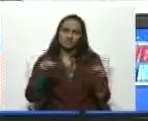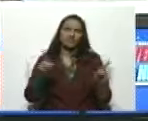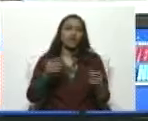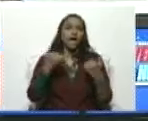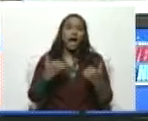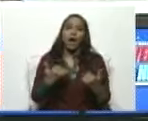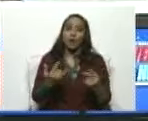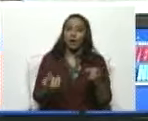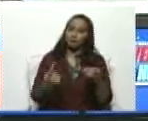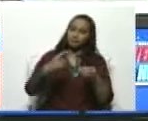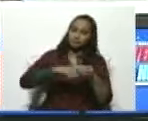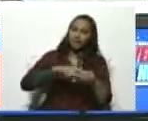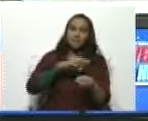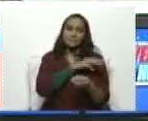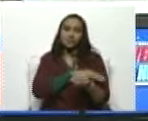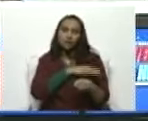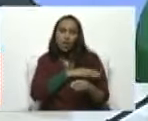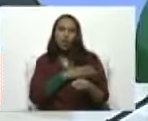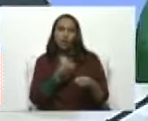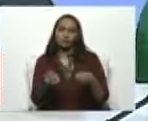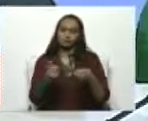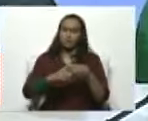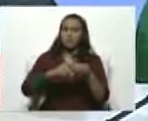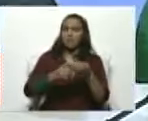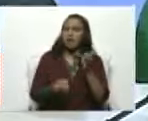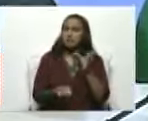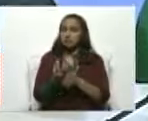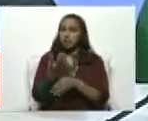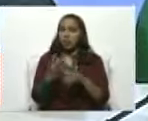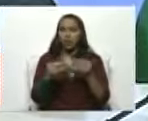grandes misiones, tenemos otros frentes, y vamos cubriendo.